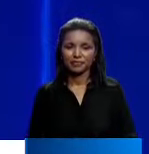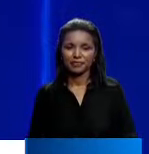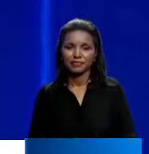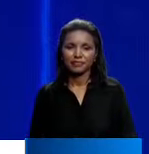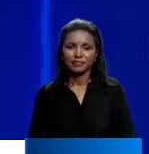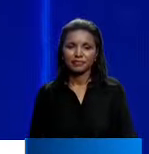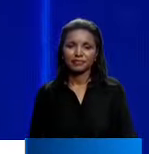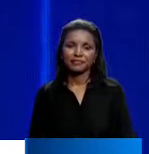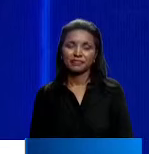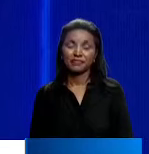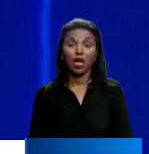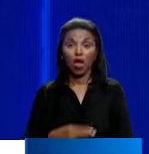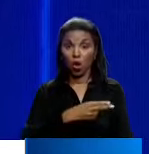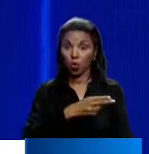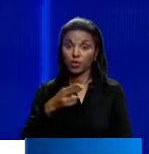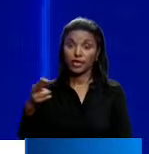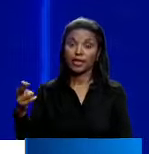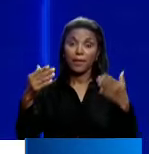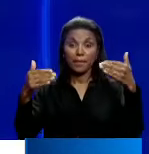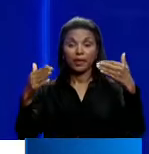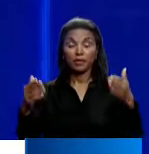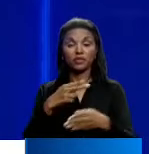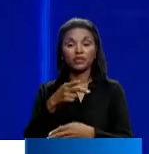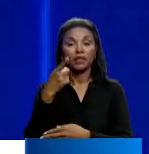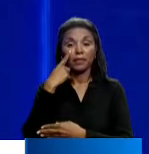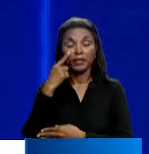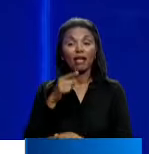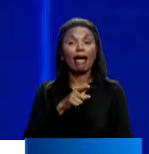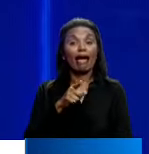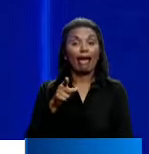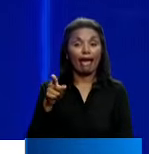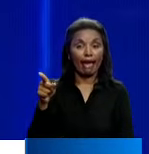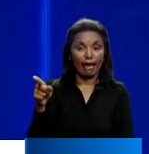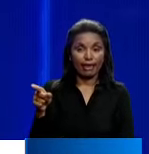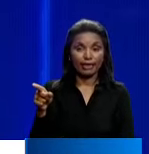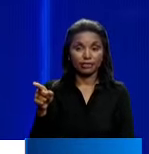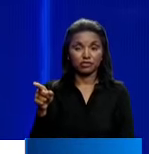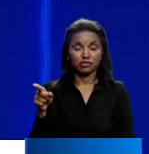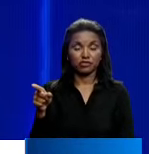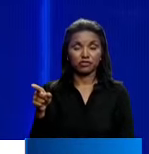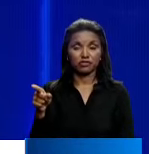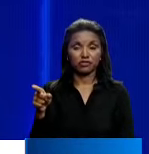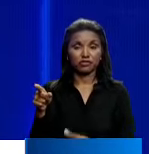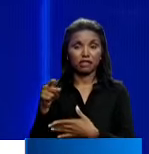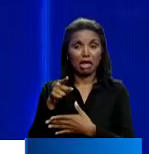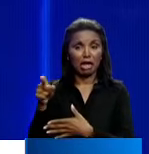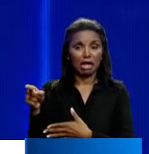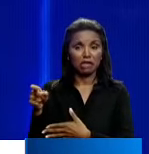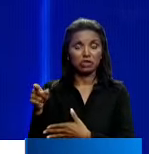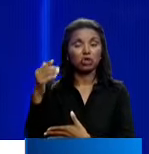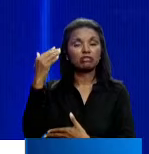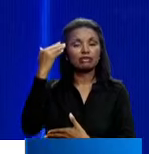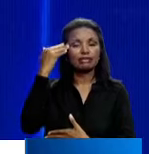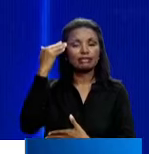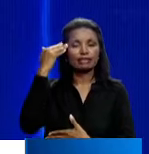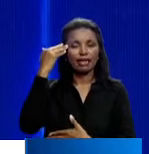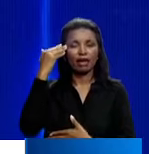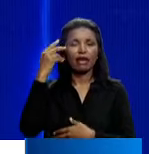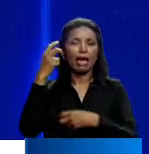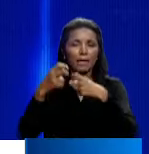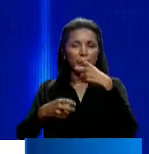Pueblo panameño, tú lo has visto. Ellos se hacen responsables de